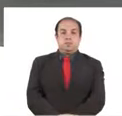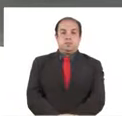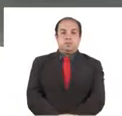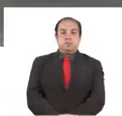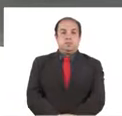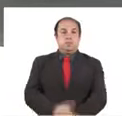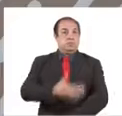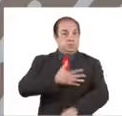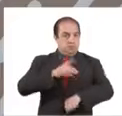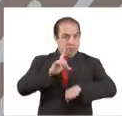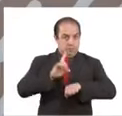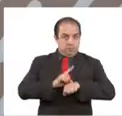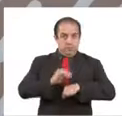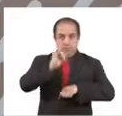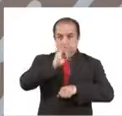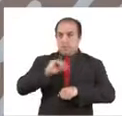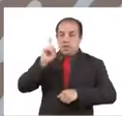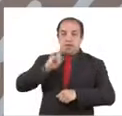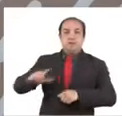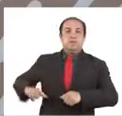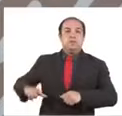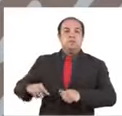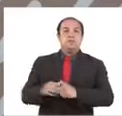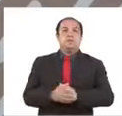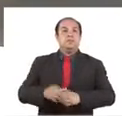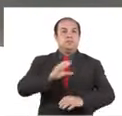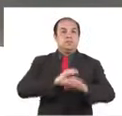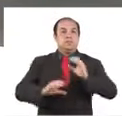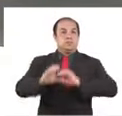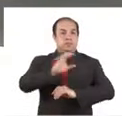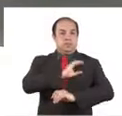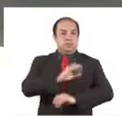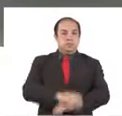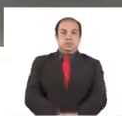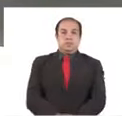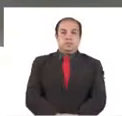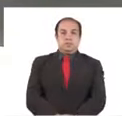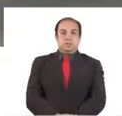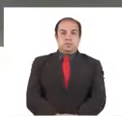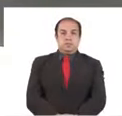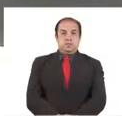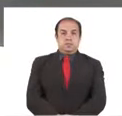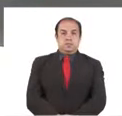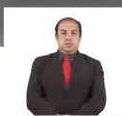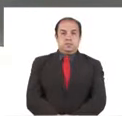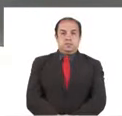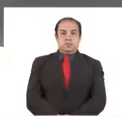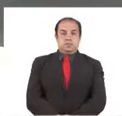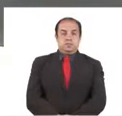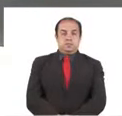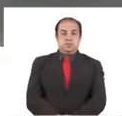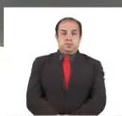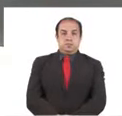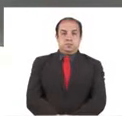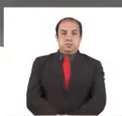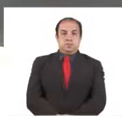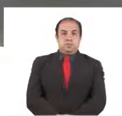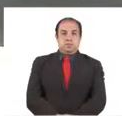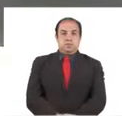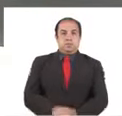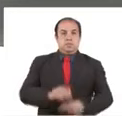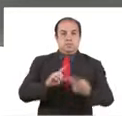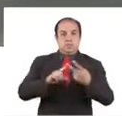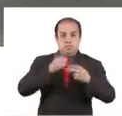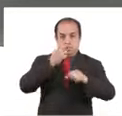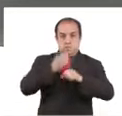Buenos días, jefa de gobierno, Claudia Sheinbaum Pardo, secretario de Seguridad Ciudadana,